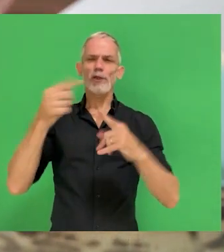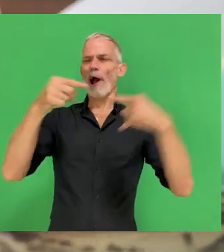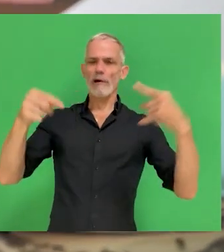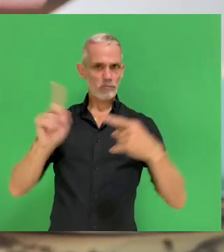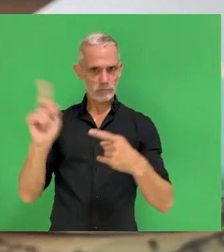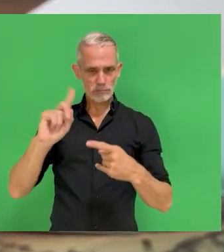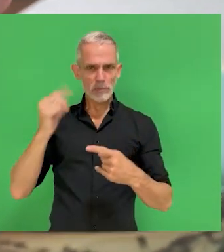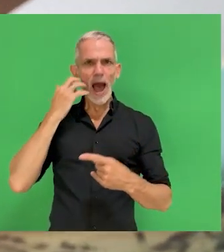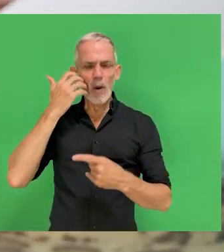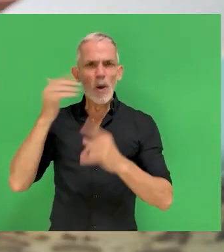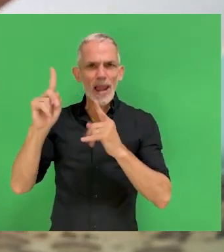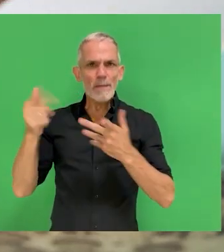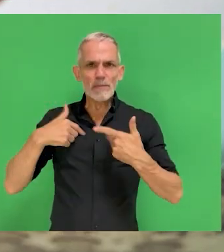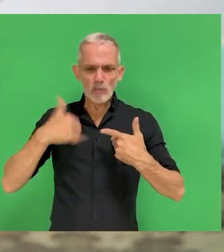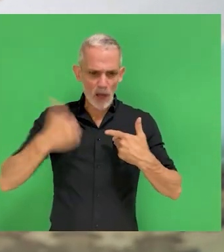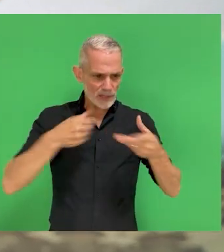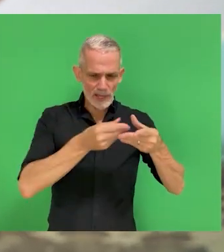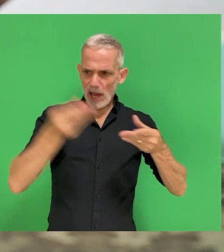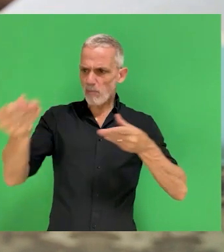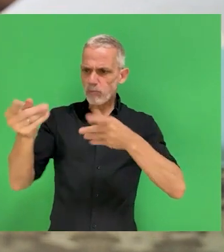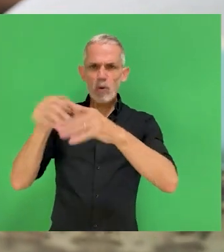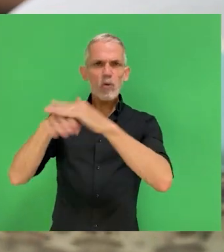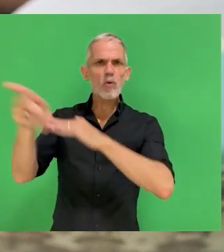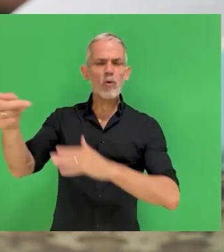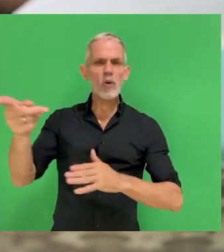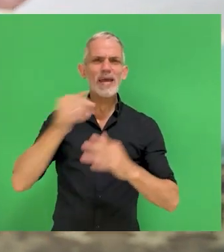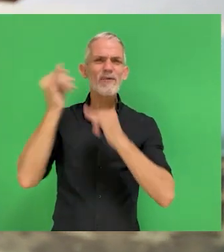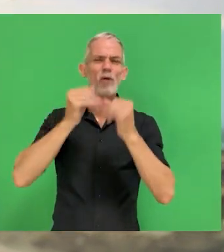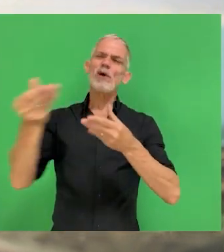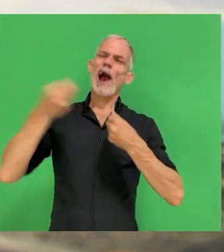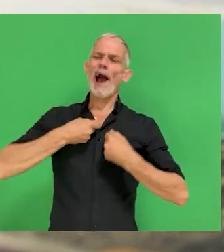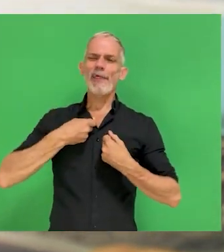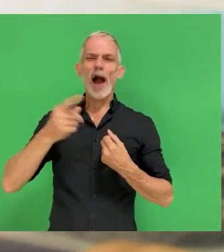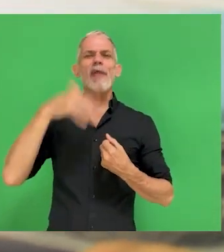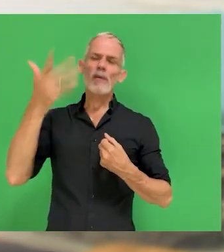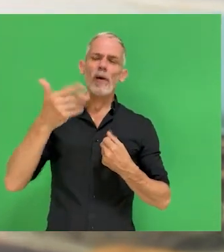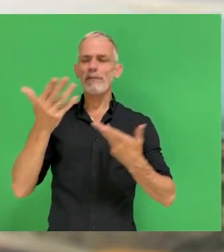cosas y nos entrega información